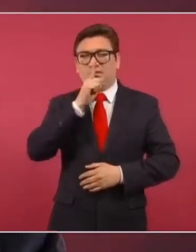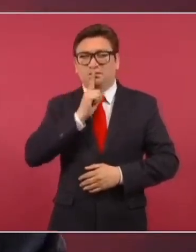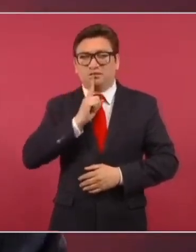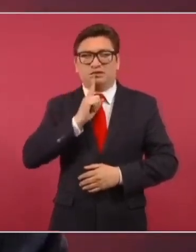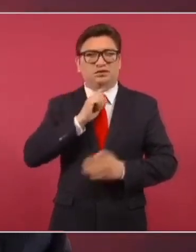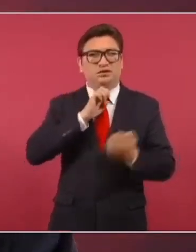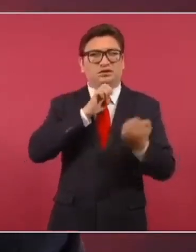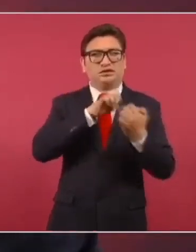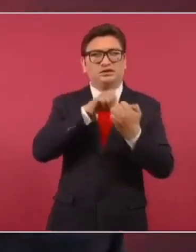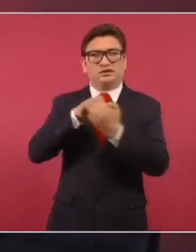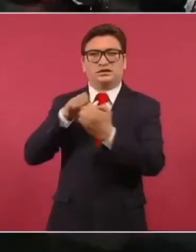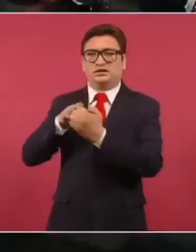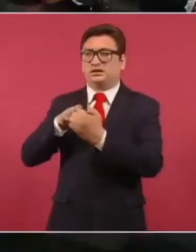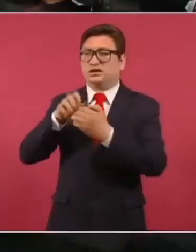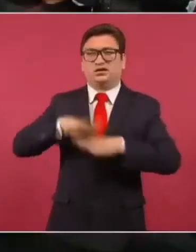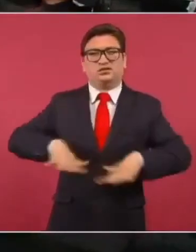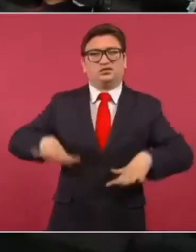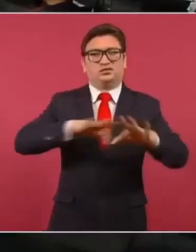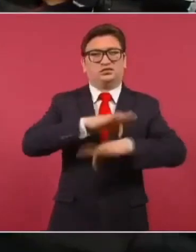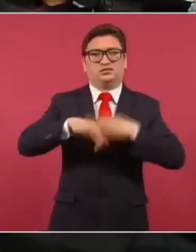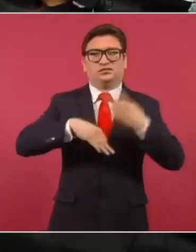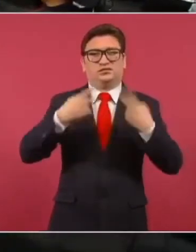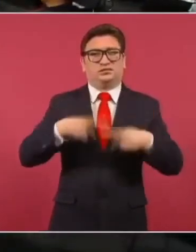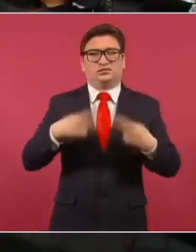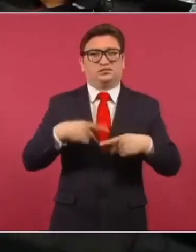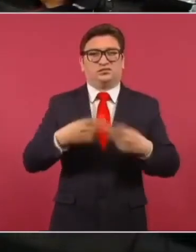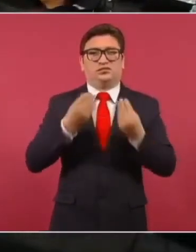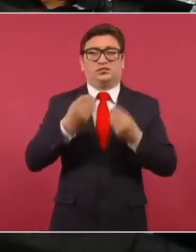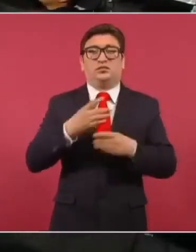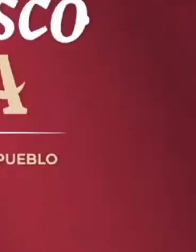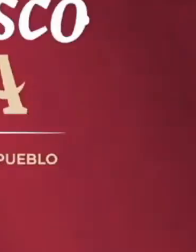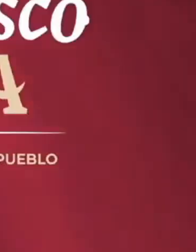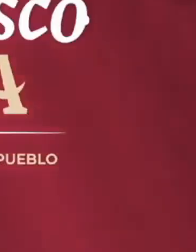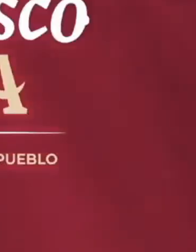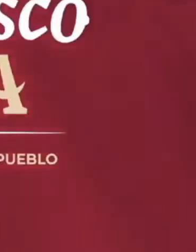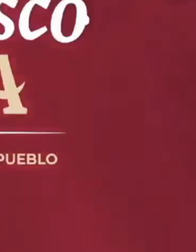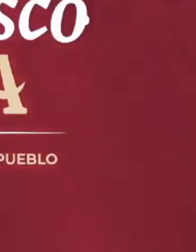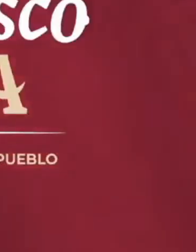a muchos ciudadanos con las reformas